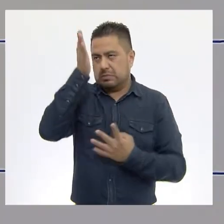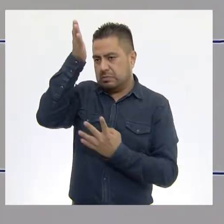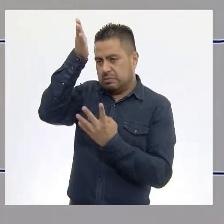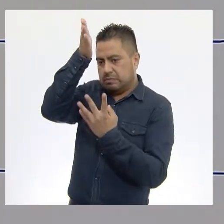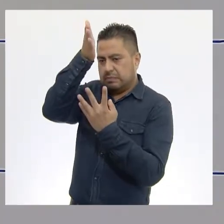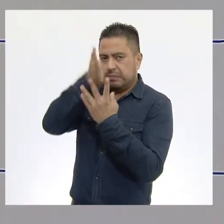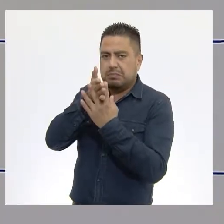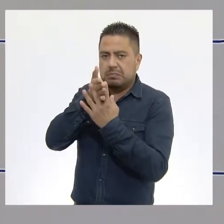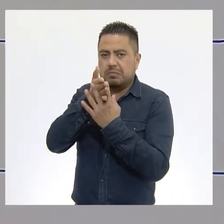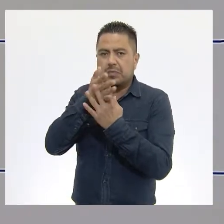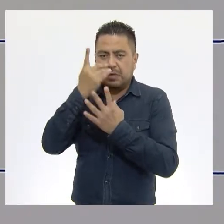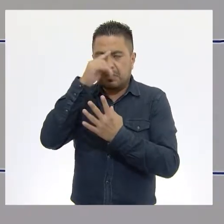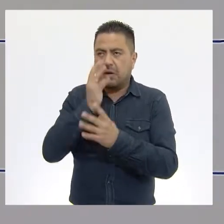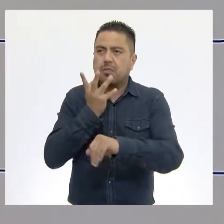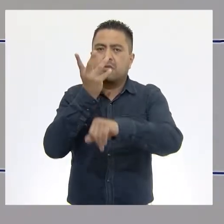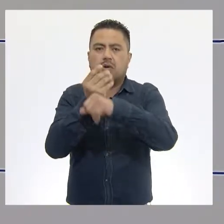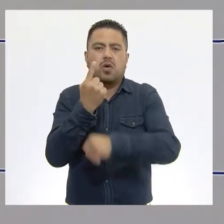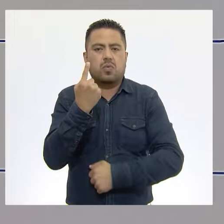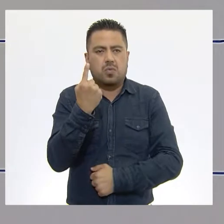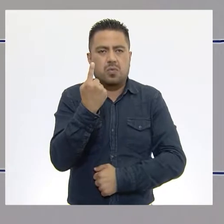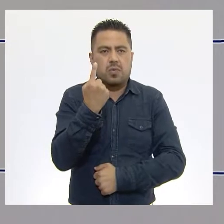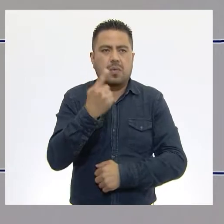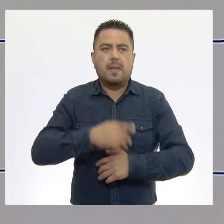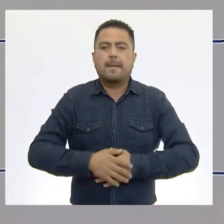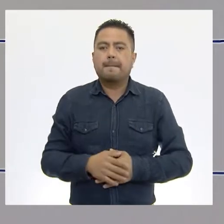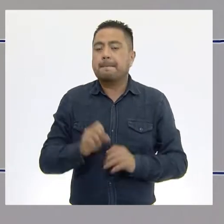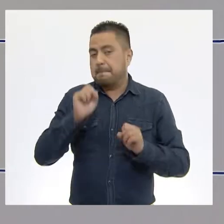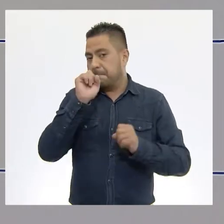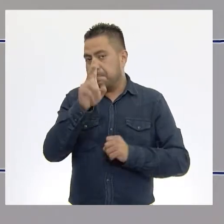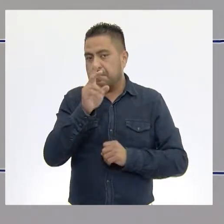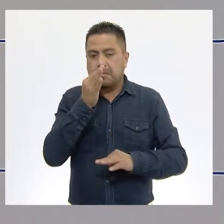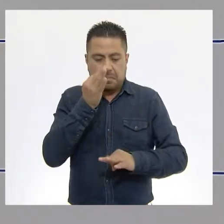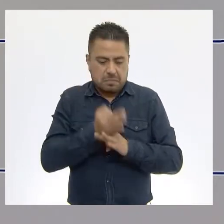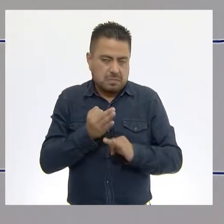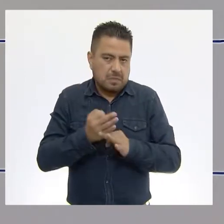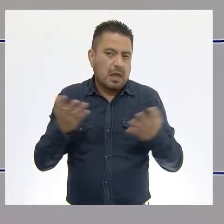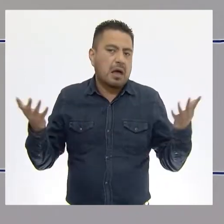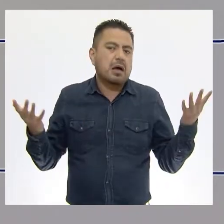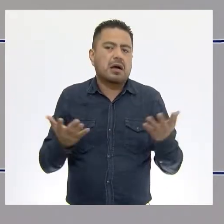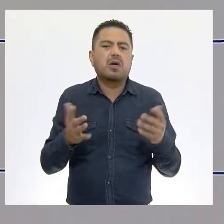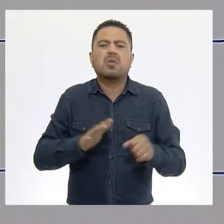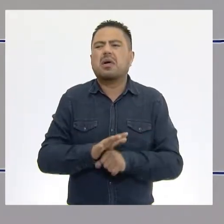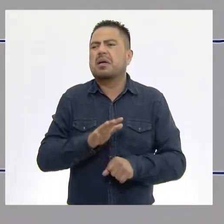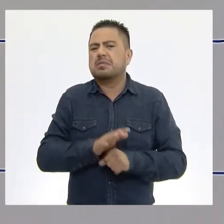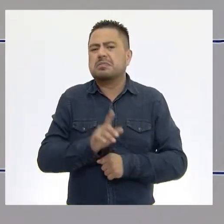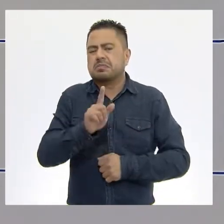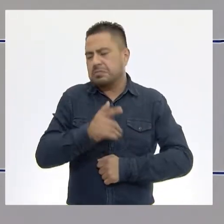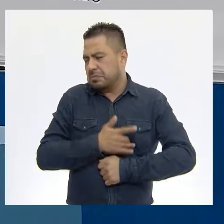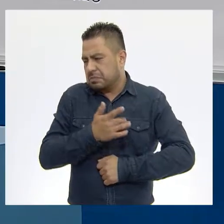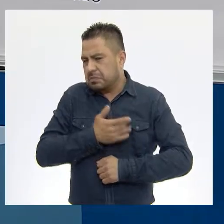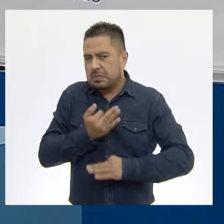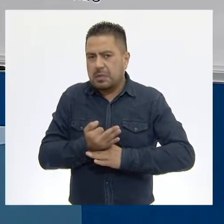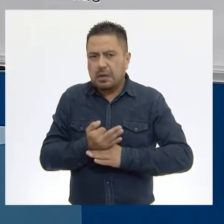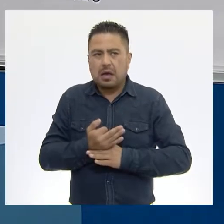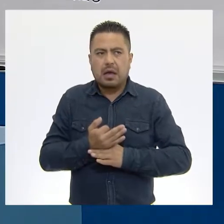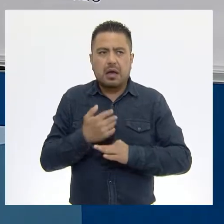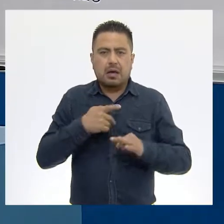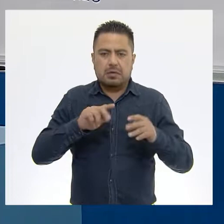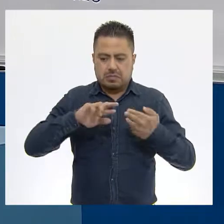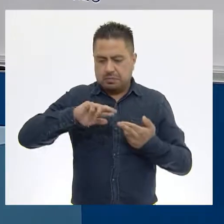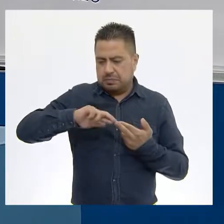justo a la mitad para colocar el 1. Ok, vamos a hacerlo mediante, ¿qué les parece? Aquí tengo una